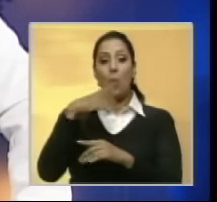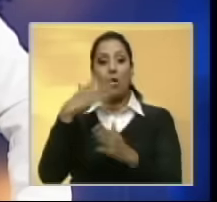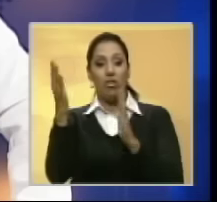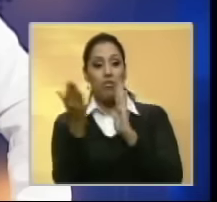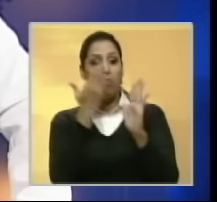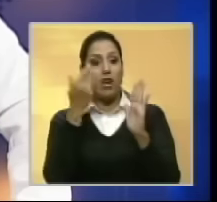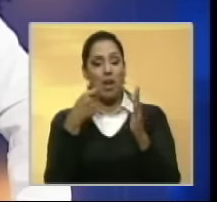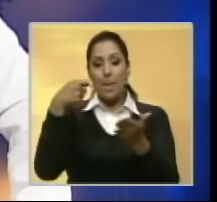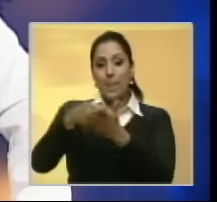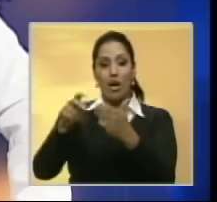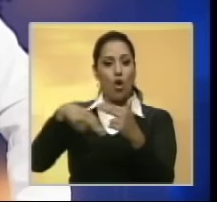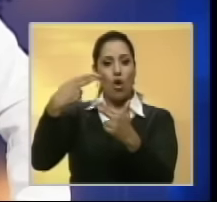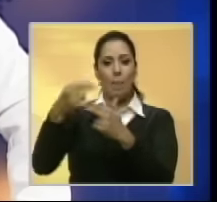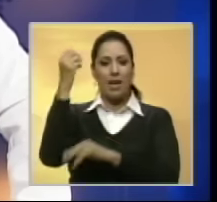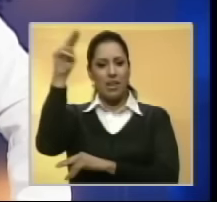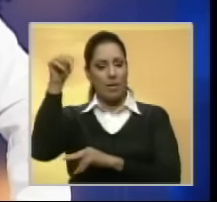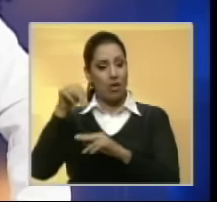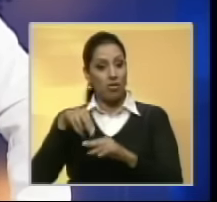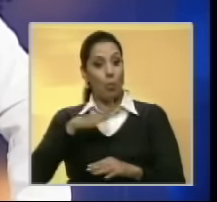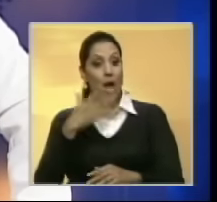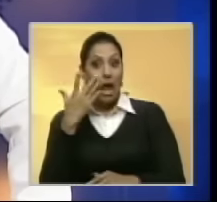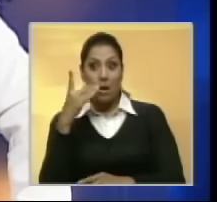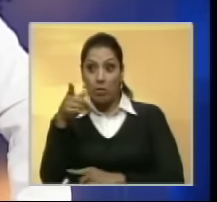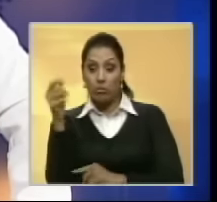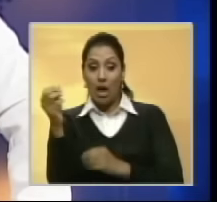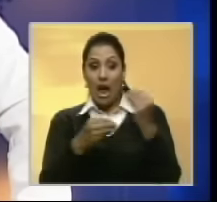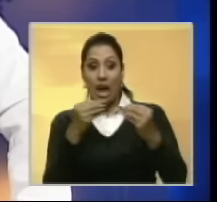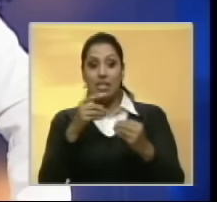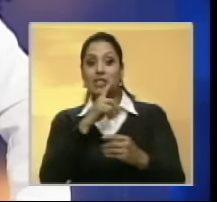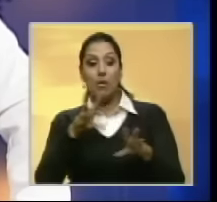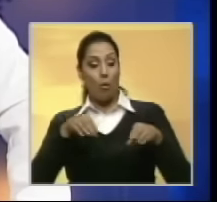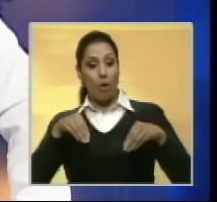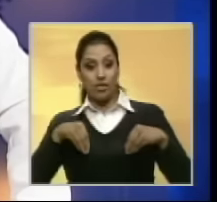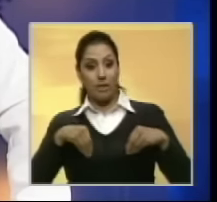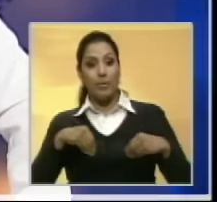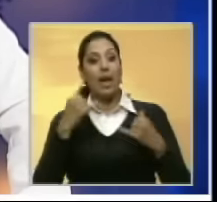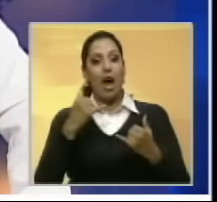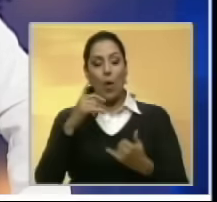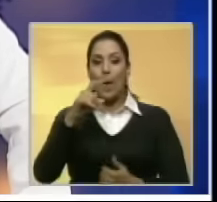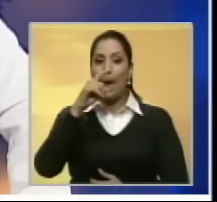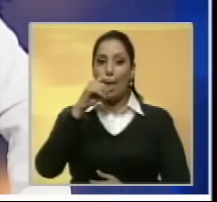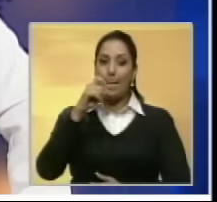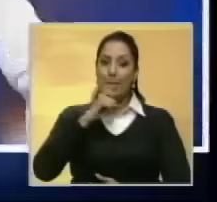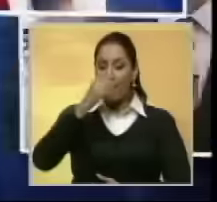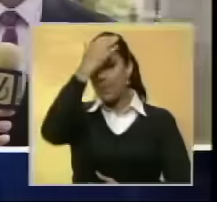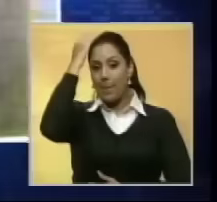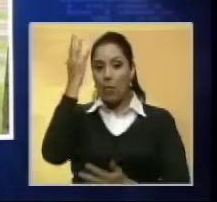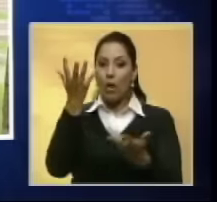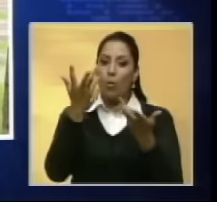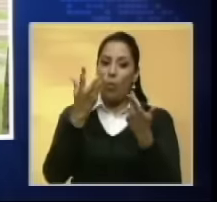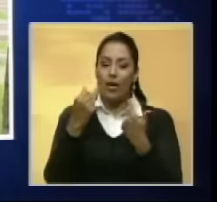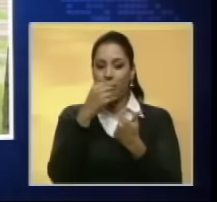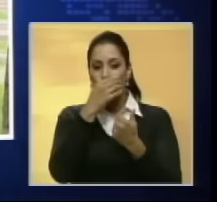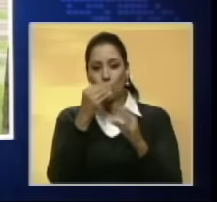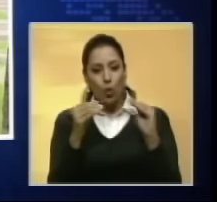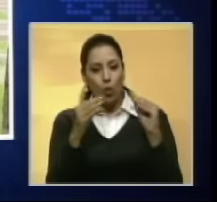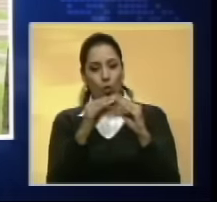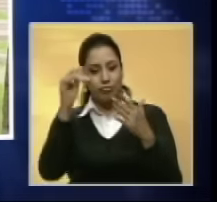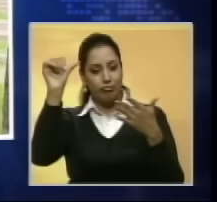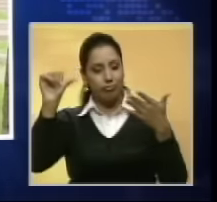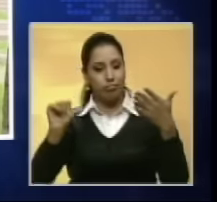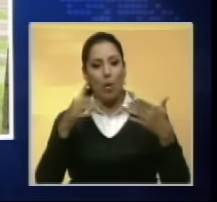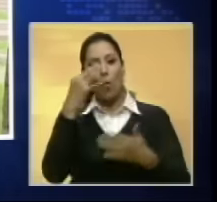los recursos de la Asamblea en caso de que sea declarada en desacato. Manuel Covela se encuentra en vivo desde el Parlamento y nos tiene